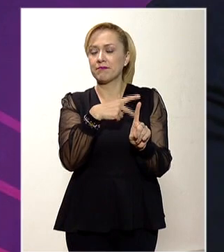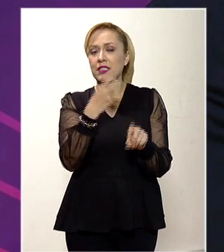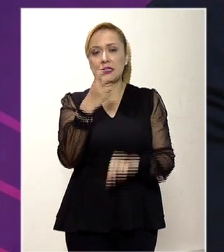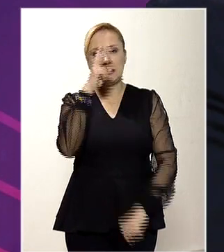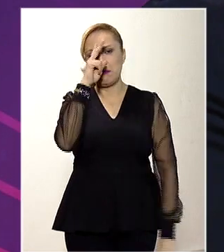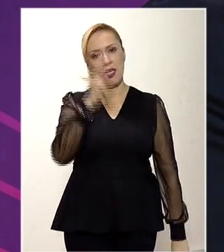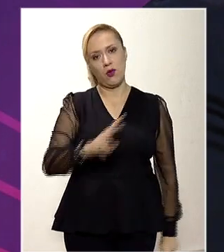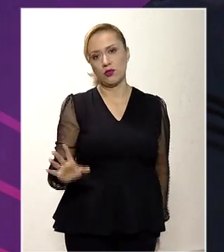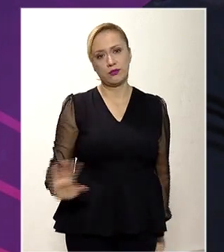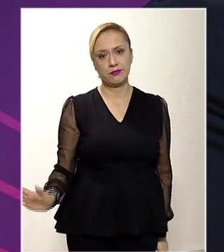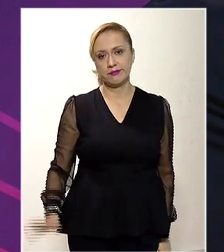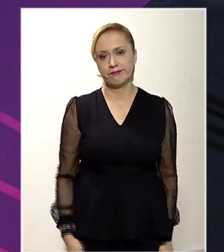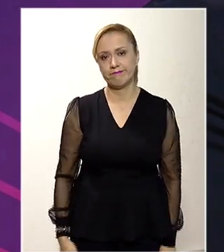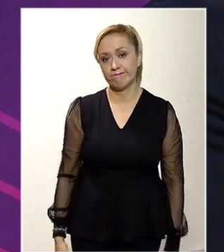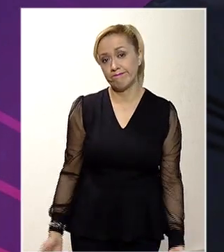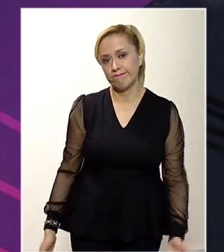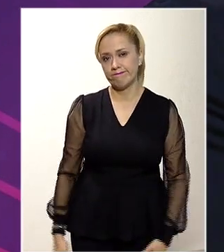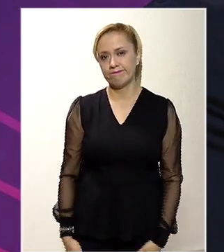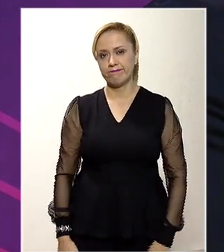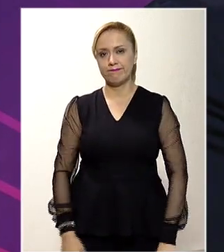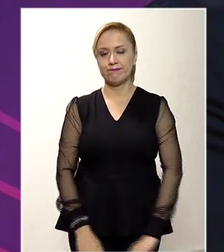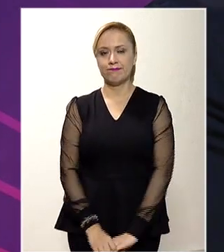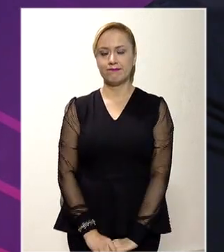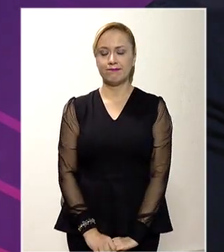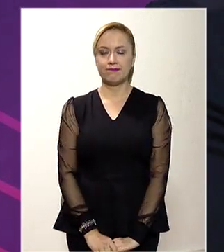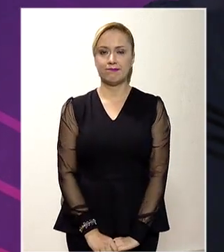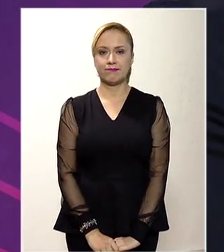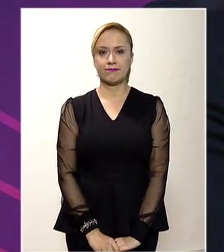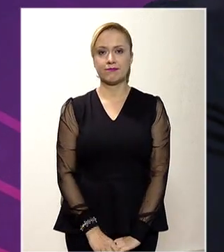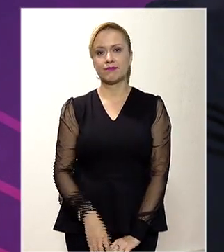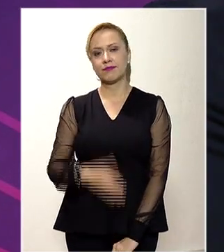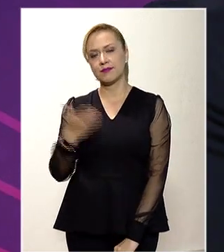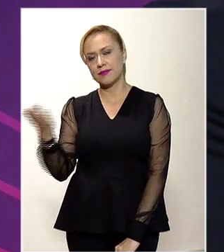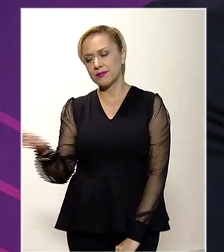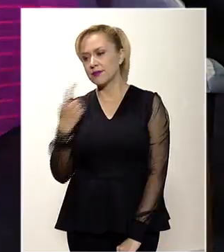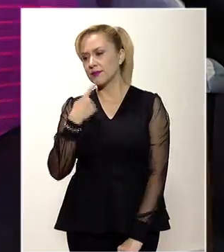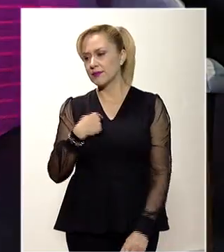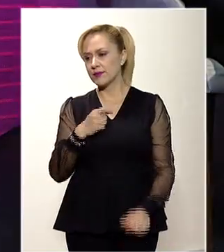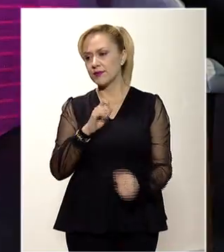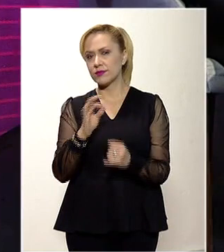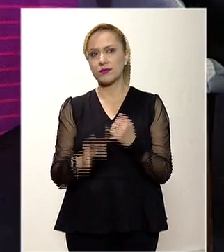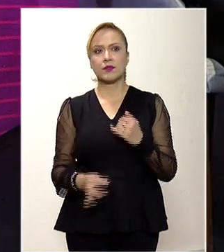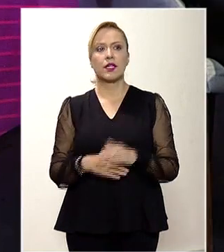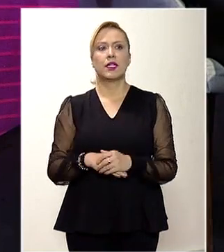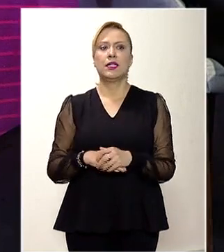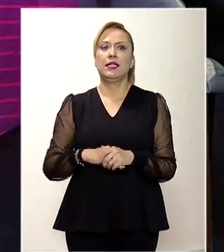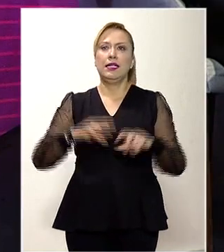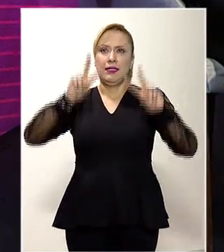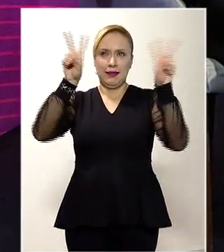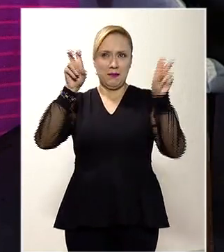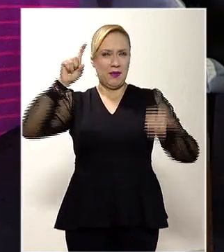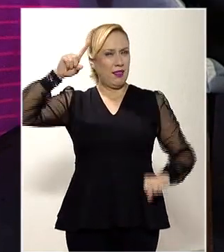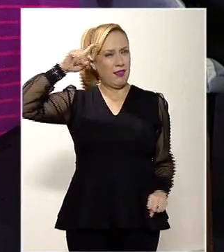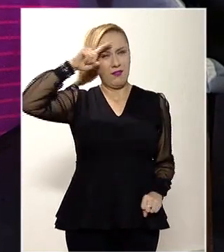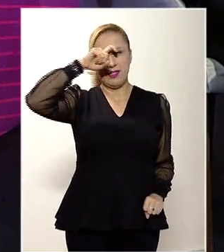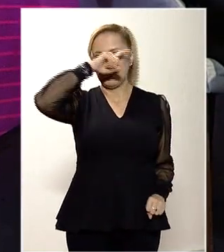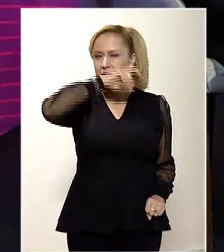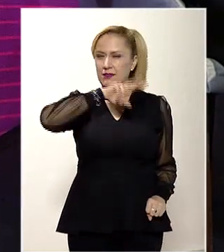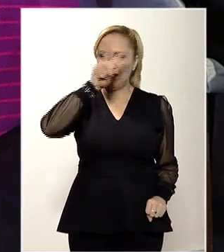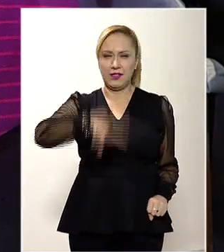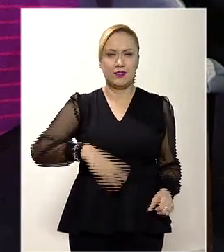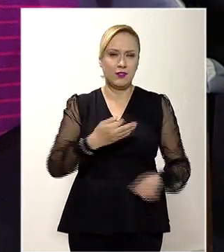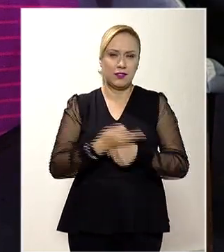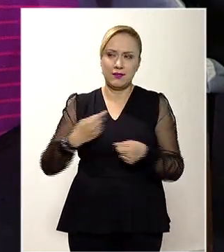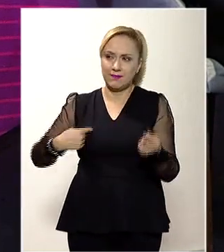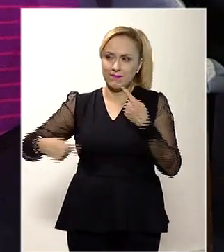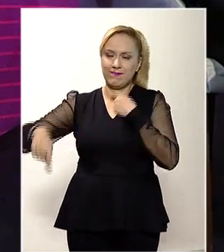eso es lo peor que nos puede pasar como país, ¿no? Olga, ¿alguna reflexión final? Pues solo sé que es un tema difícil, ¿no? La narrativa con la que hemos